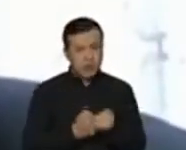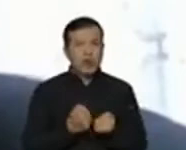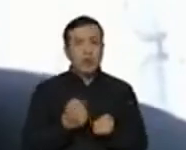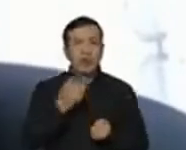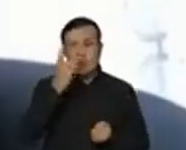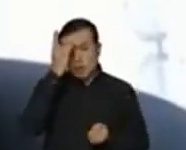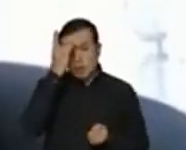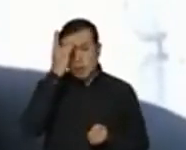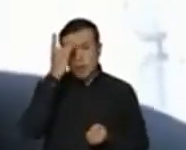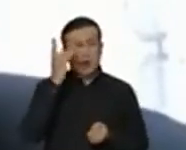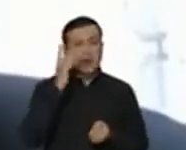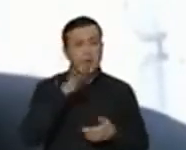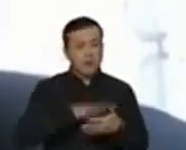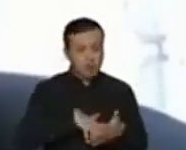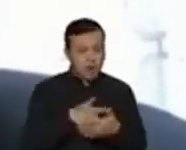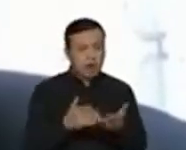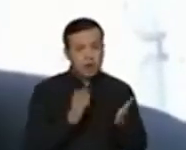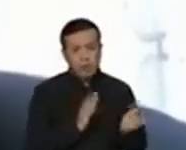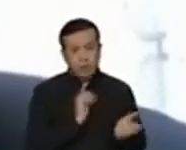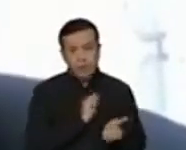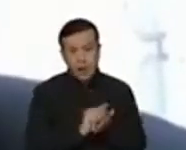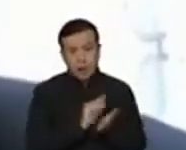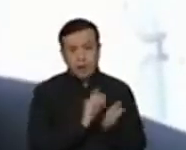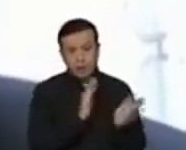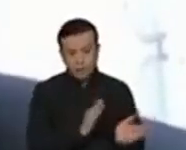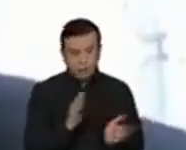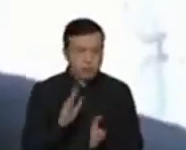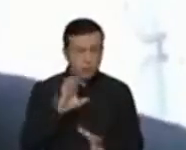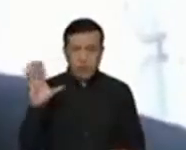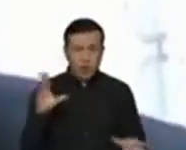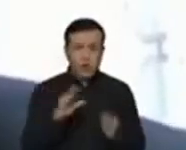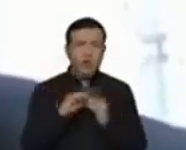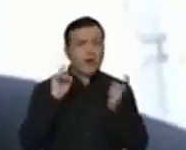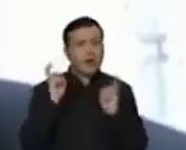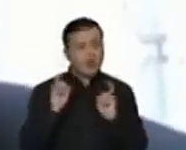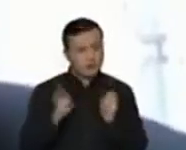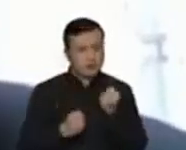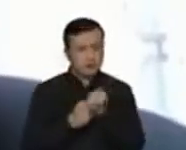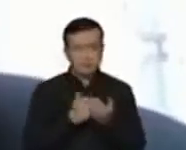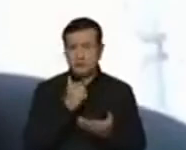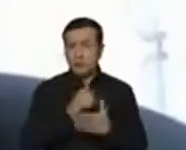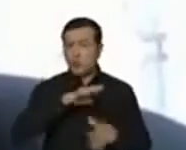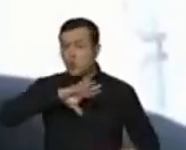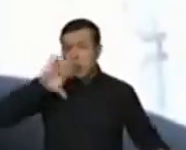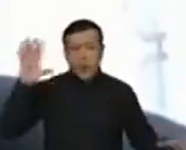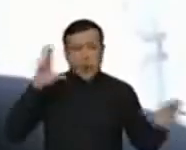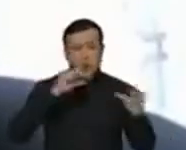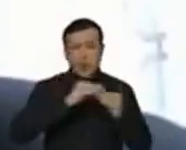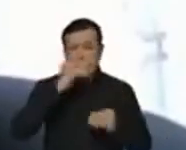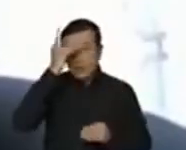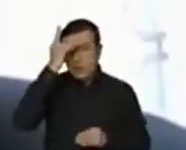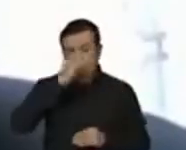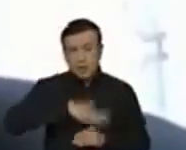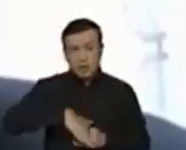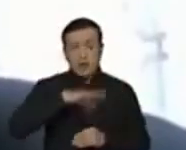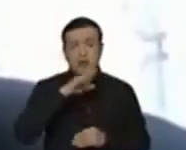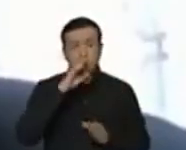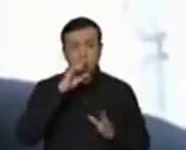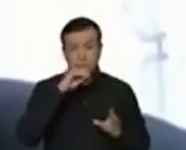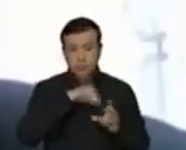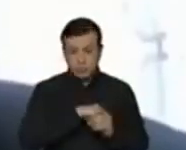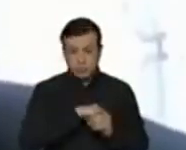refinanciamiento, una reprogramación de sus actividades económicas. Estamos hablando de todas las actividades económicas que tenemos